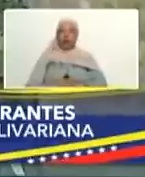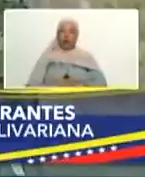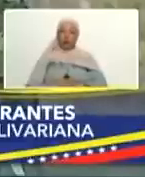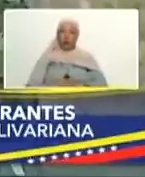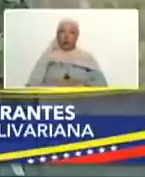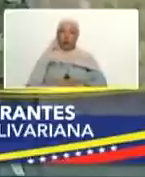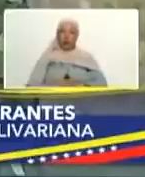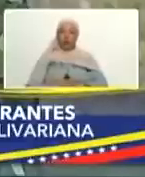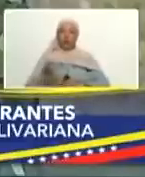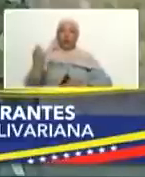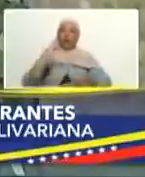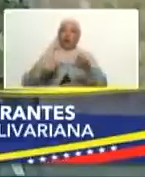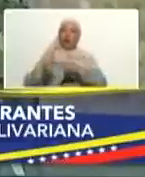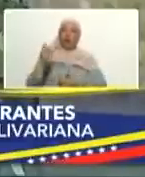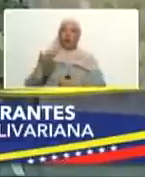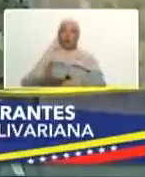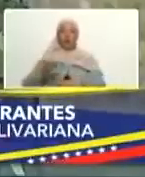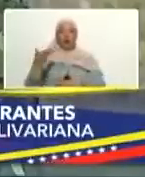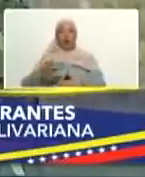Vanguardia y columna vertebral.